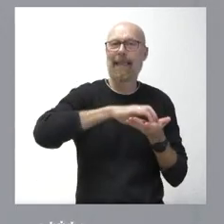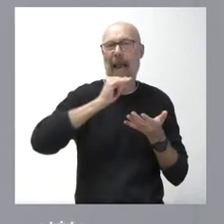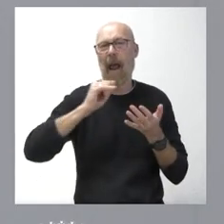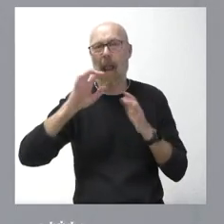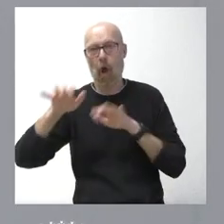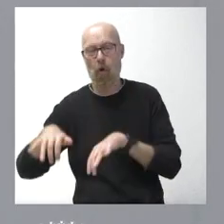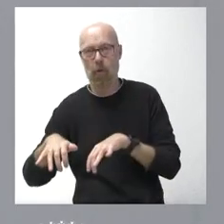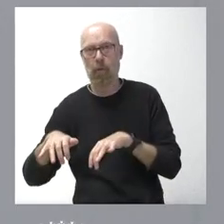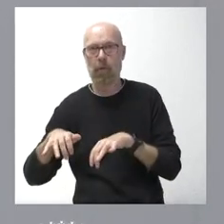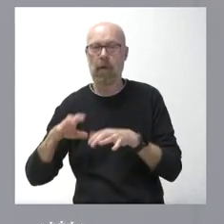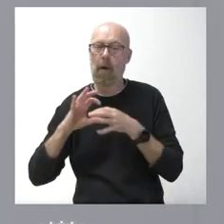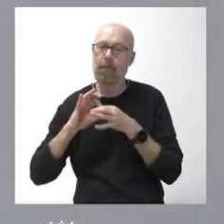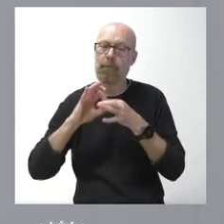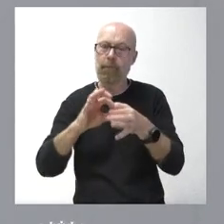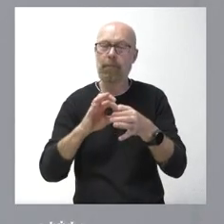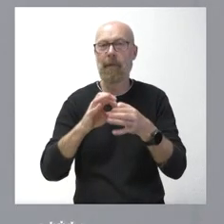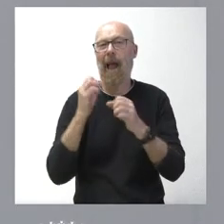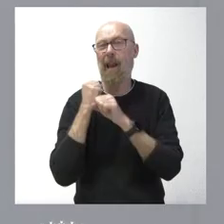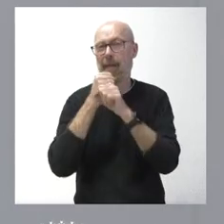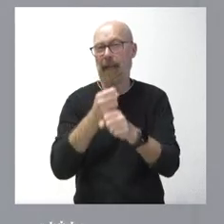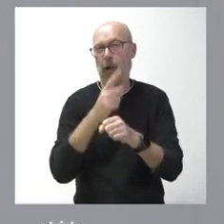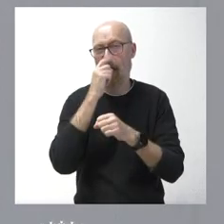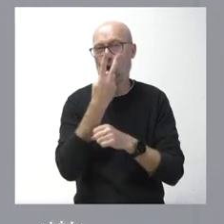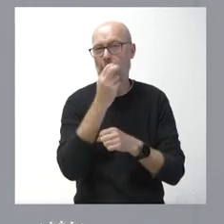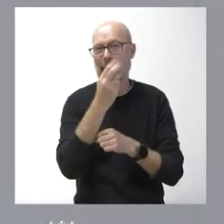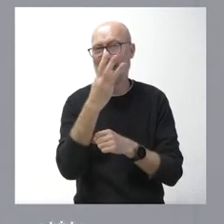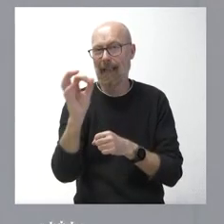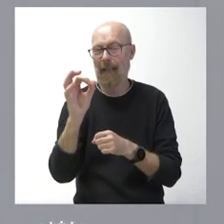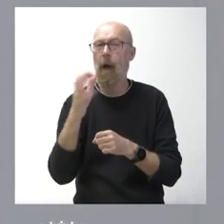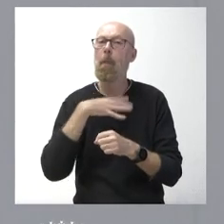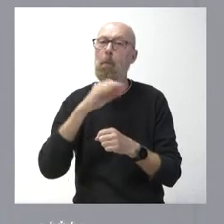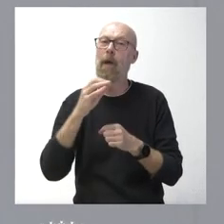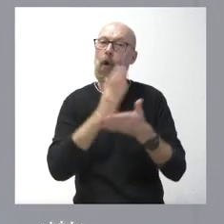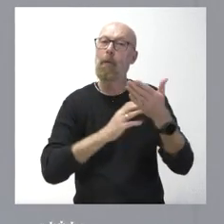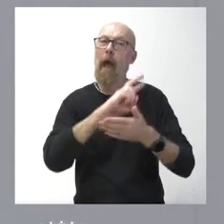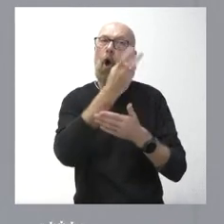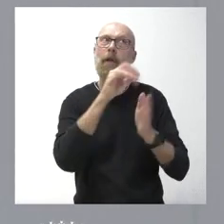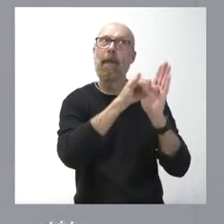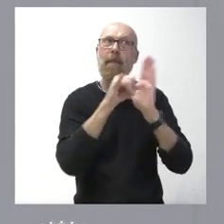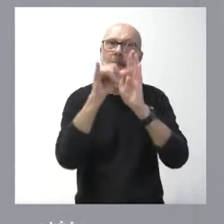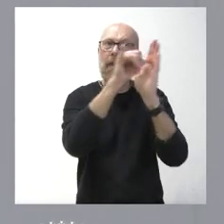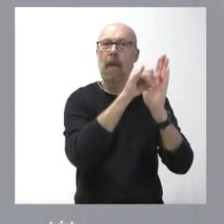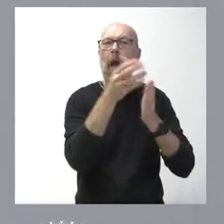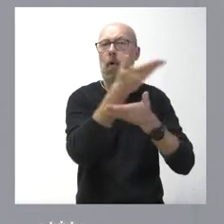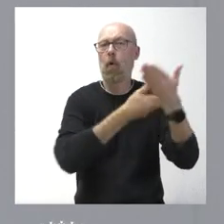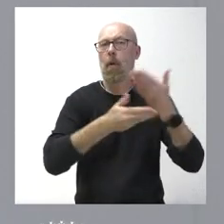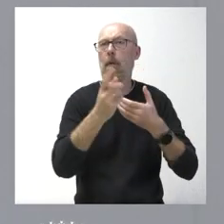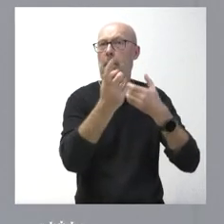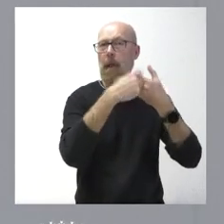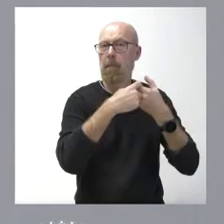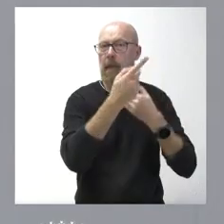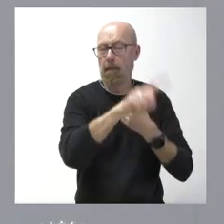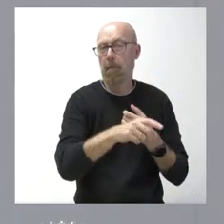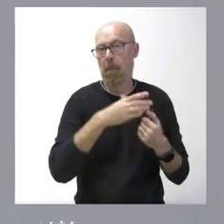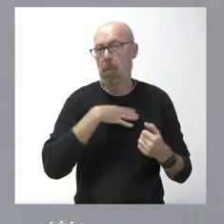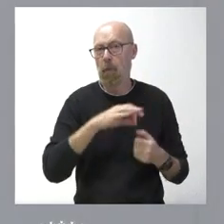el año 2030 lo podamos extender a otras comunidades autónomas limítrofes que también se participará de este beneficio